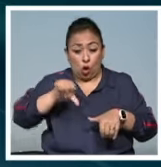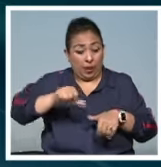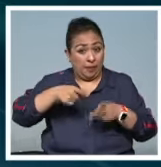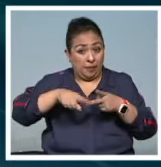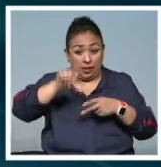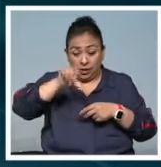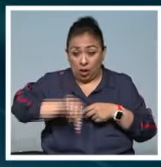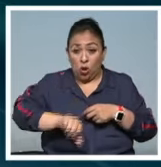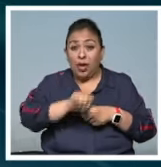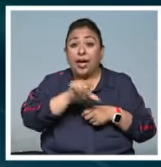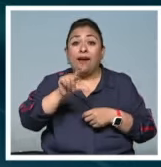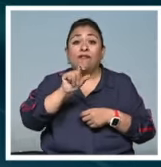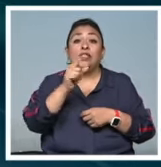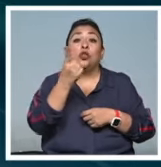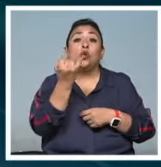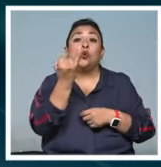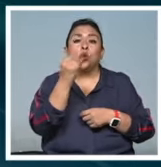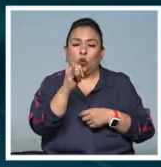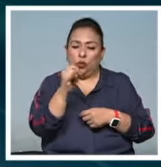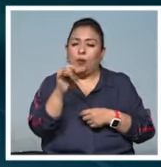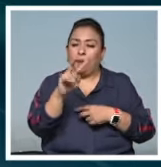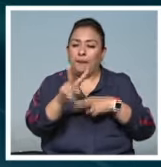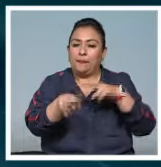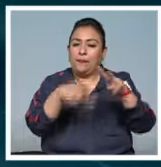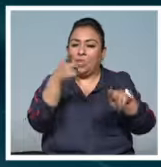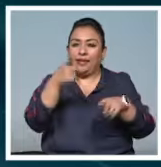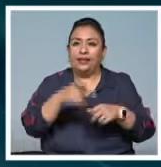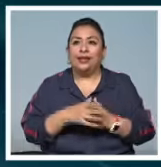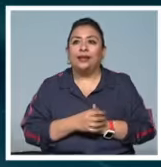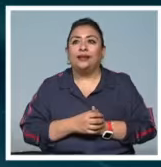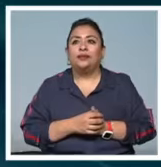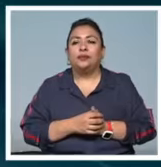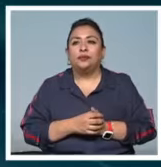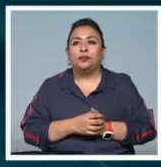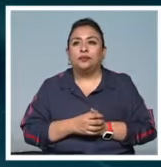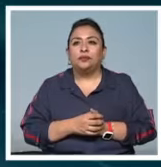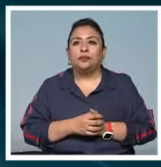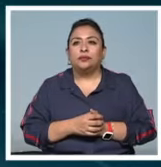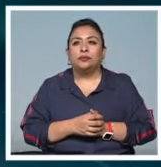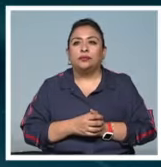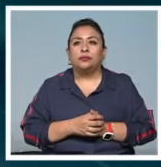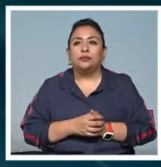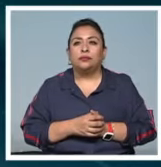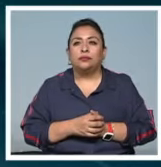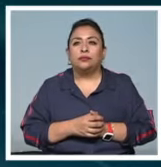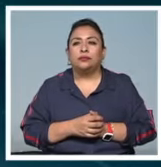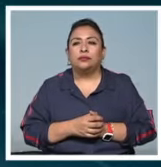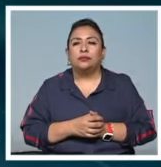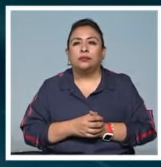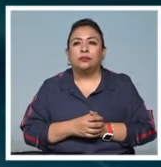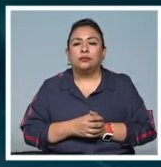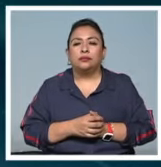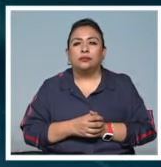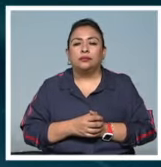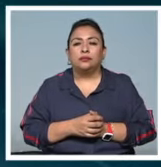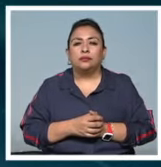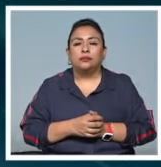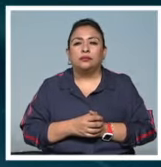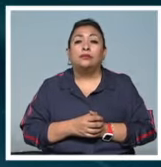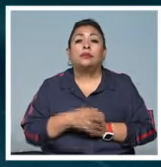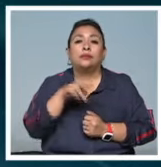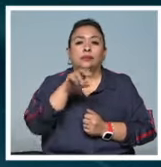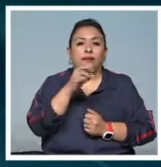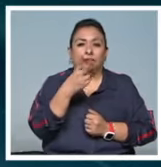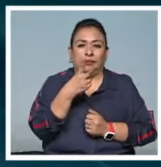que estrenamos hasta el 21 de junio. No se lo pierdan. ¡Que le levanto la mano al perdedor! ¡Qué humillación!